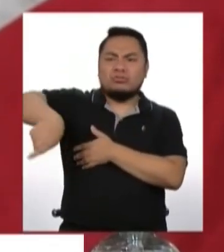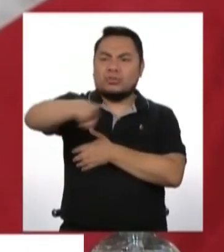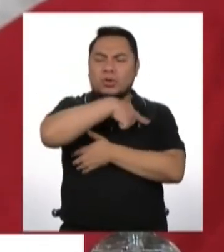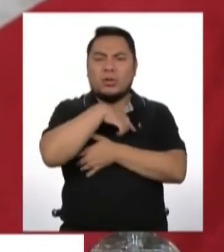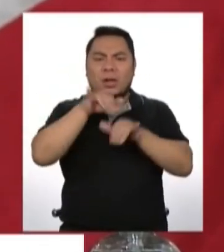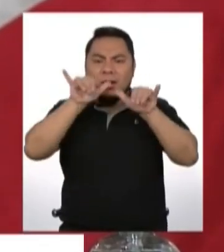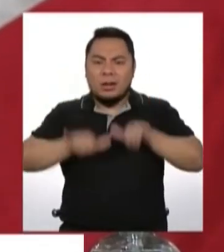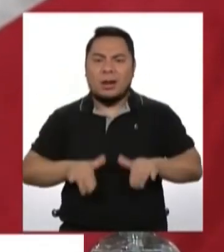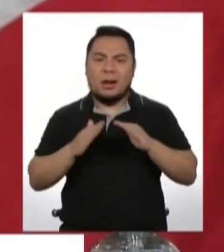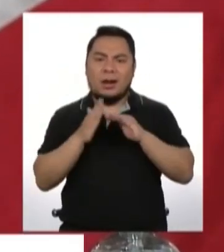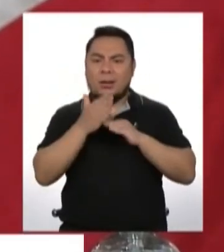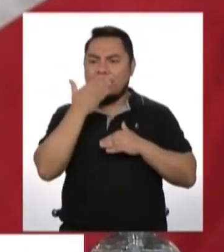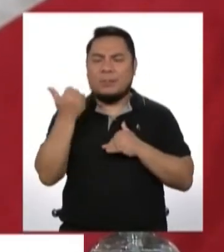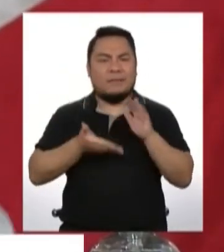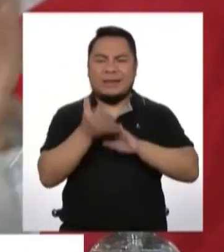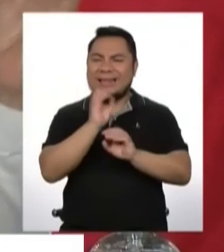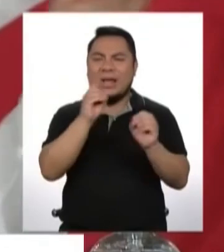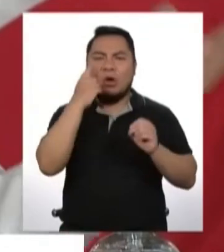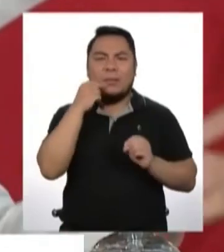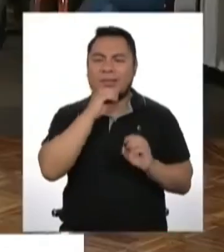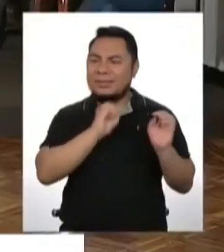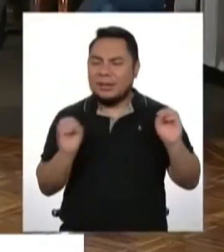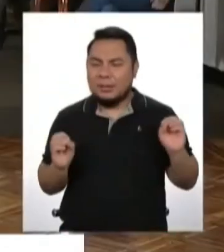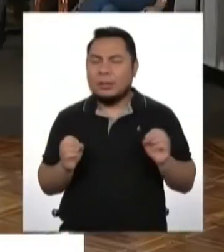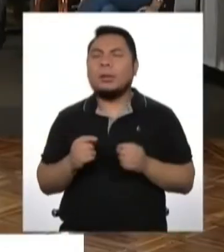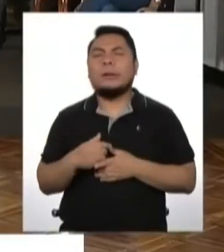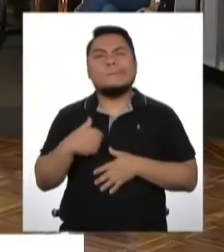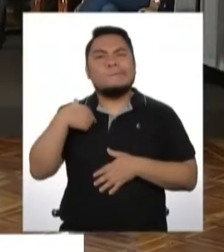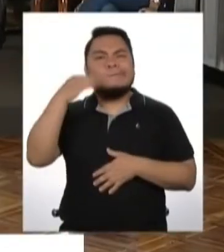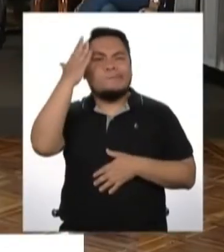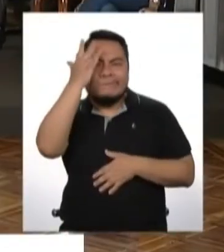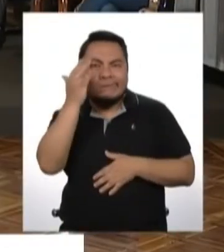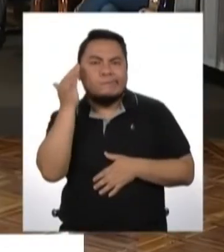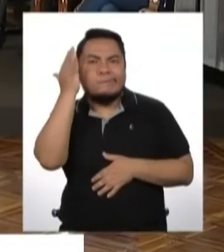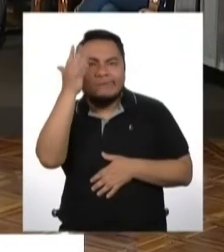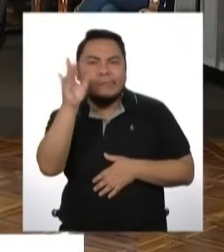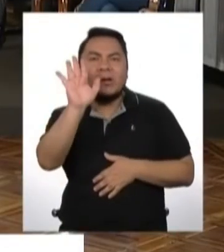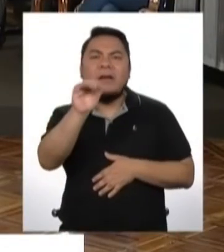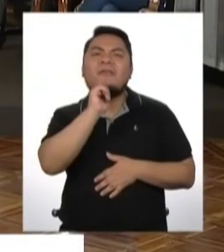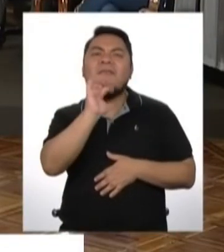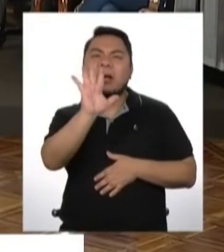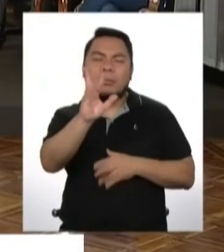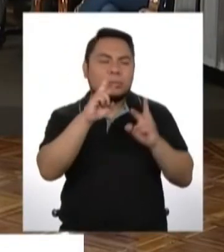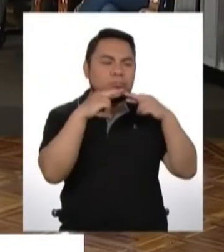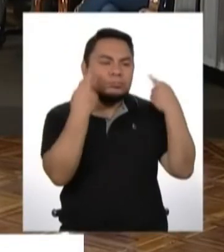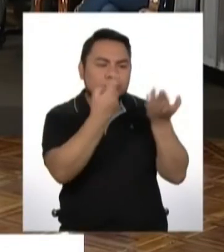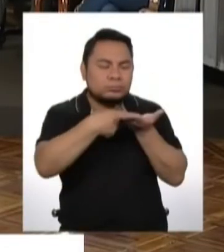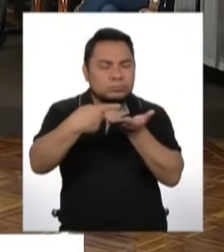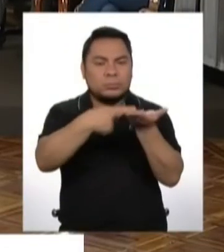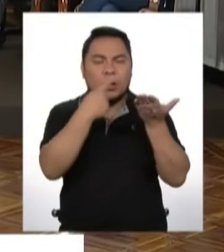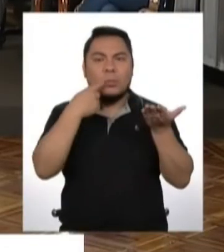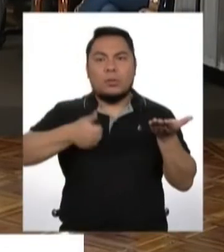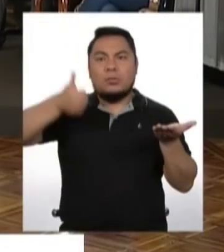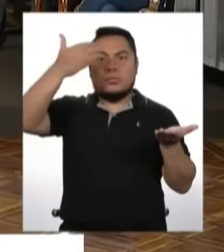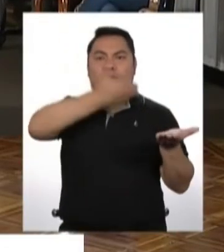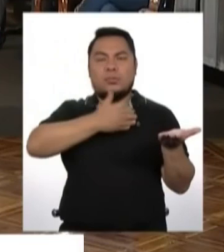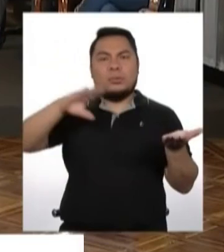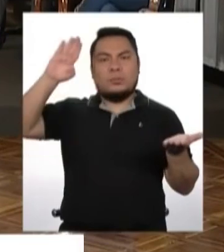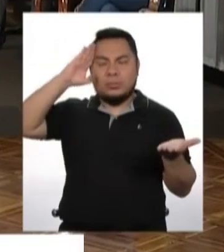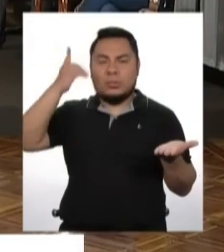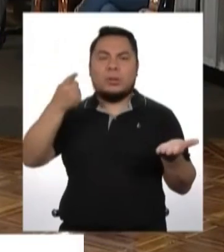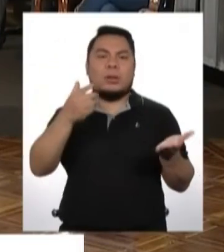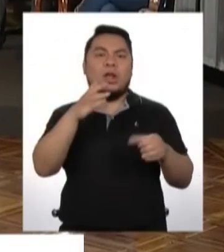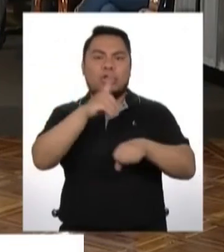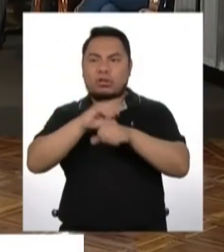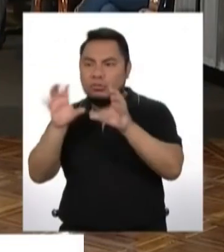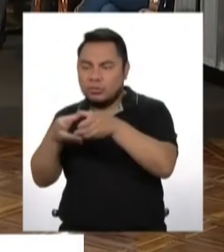población, inmediatamente la vamos a consensuar con el Ministro de Salud, con el Ministro del Interior, con el Ministro de Defensa, y